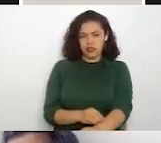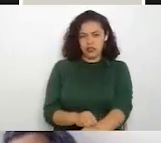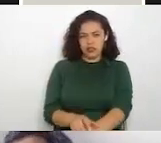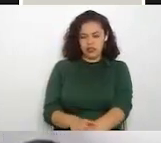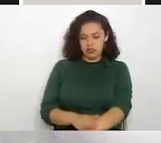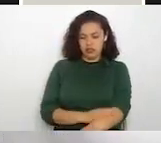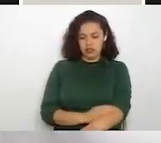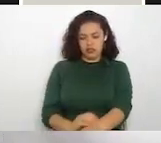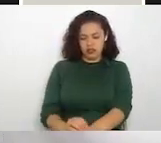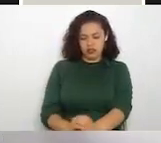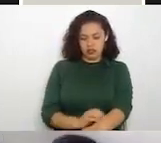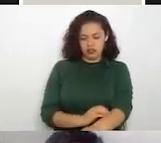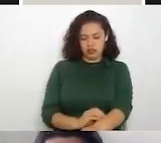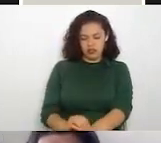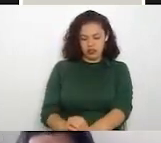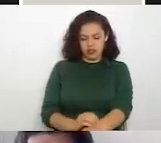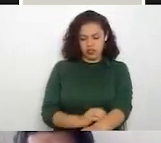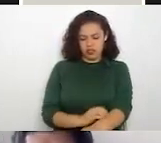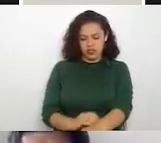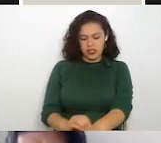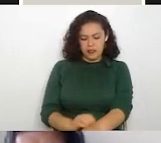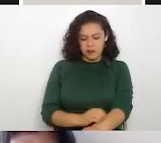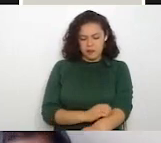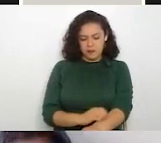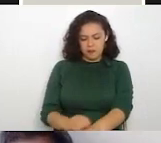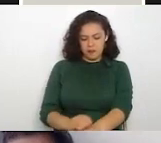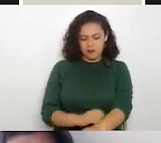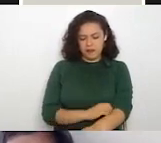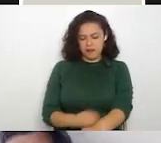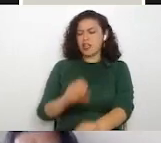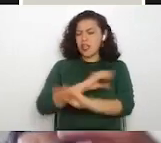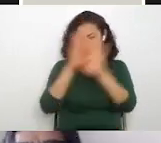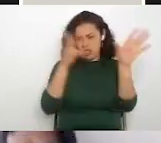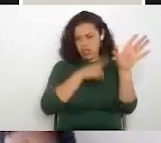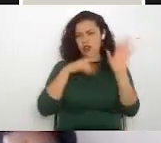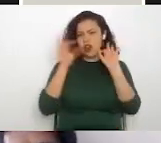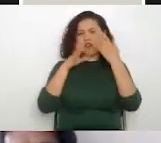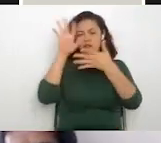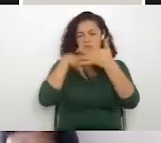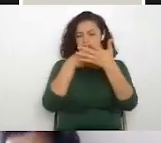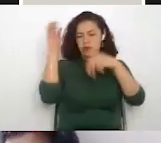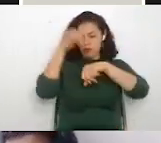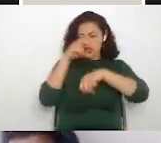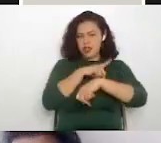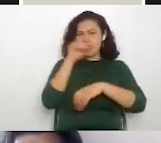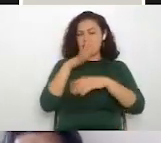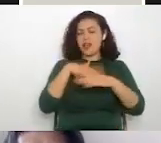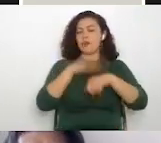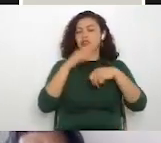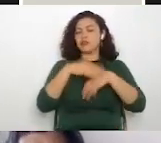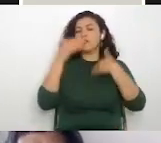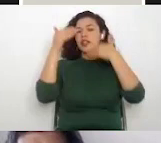Sí, por supuesto que se deben de poner los formatos y eso lo vamos a ver también en un ejercicio más